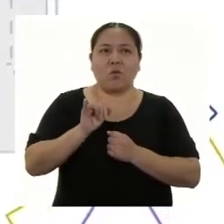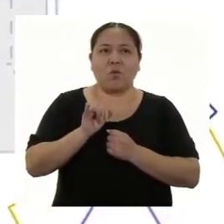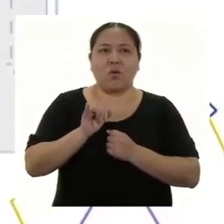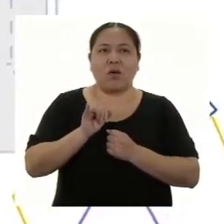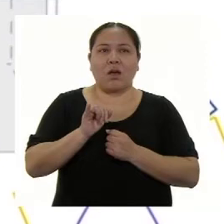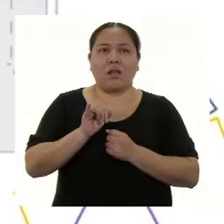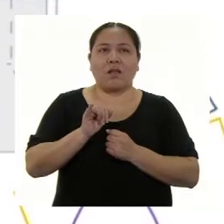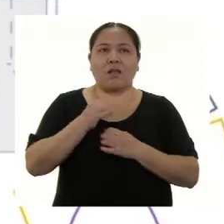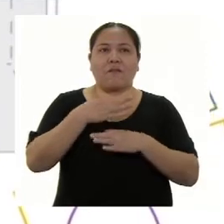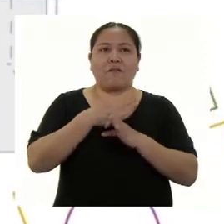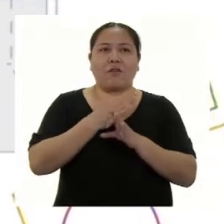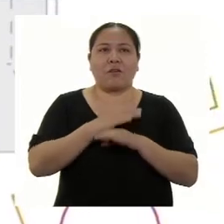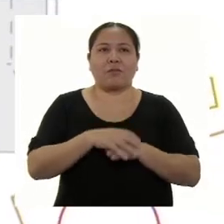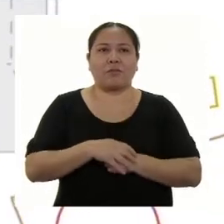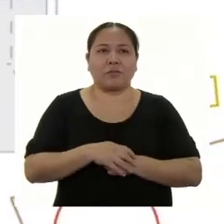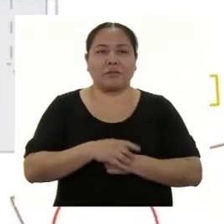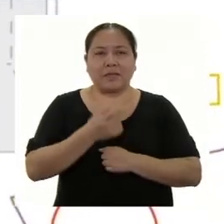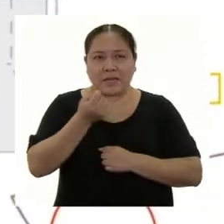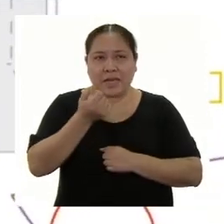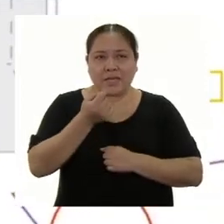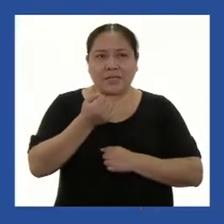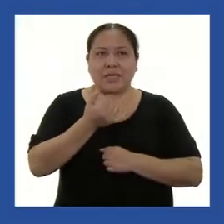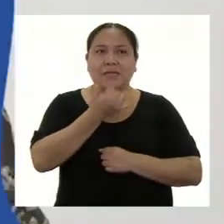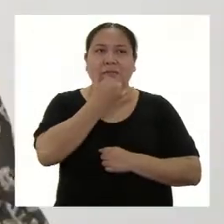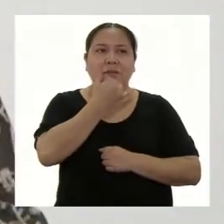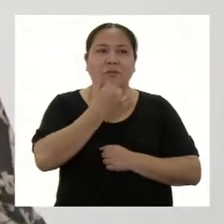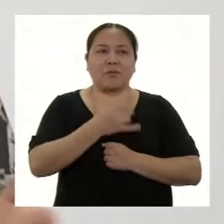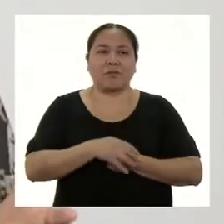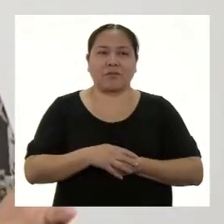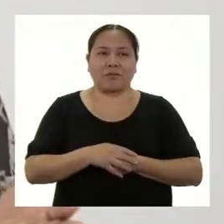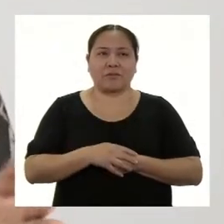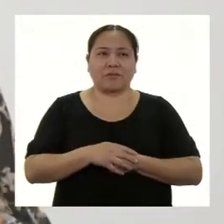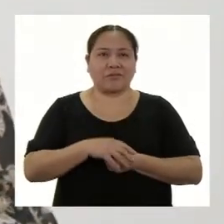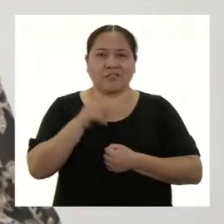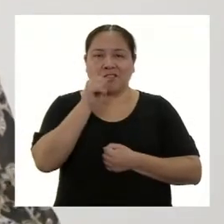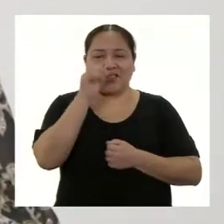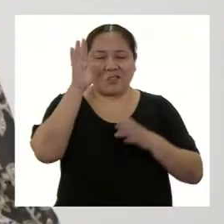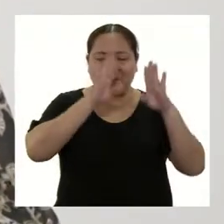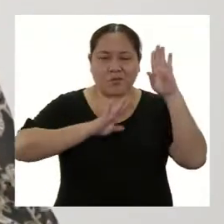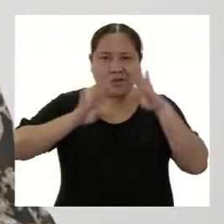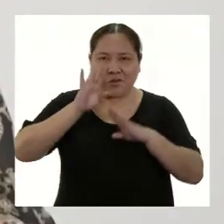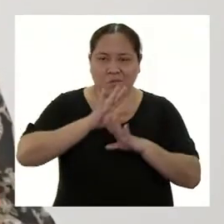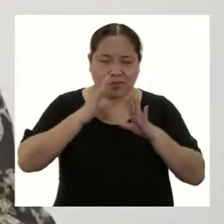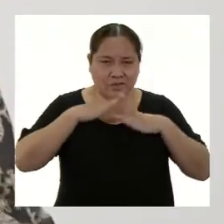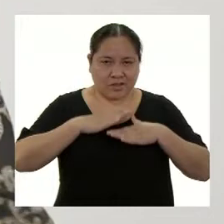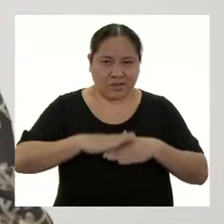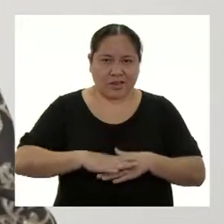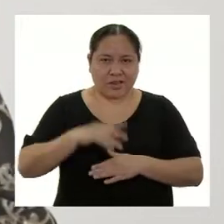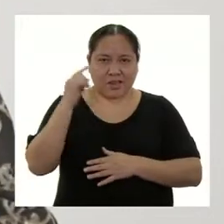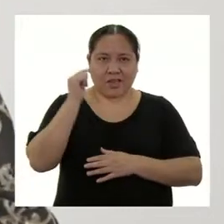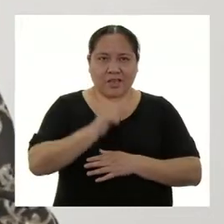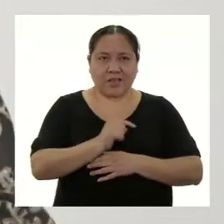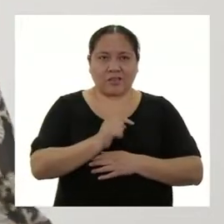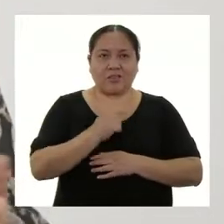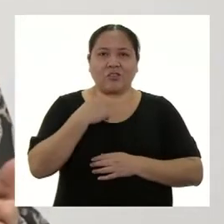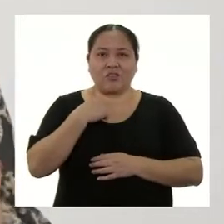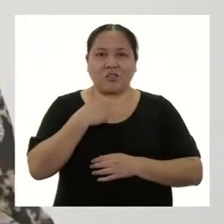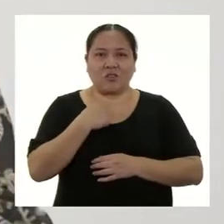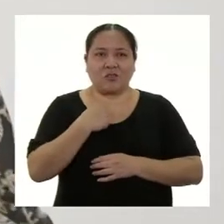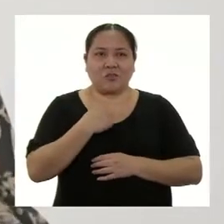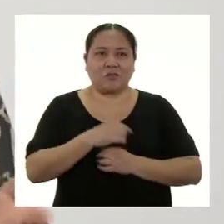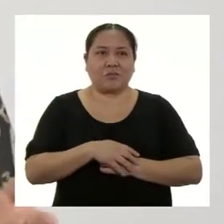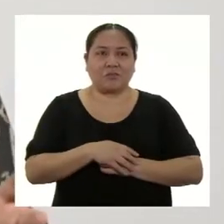Gracias, profesora. Casi me equivoco. No te preocupes, Yaremis, para eso estoy aquí.